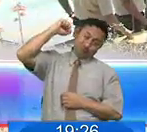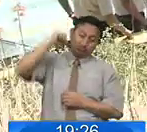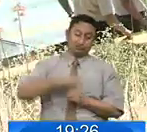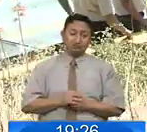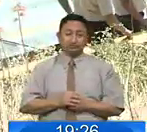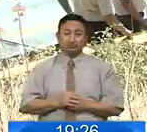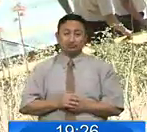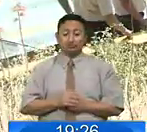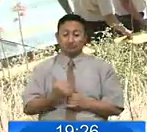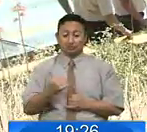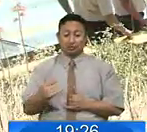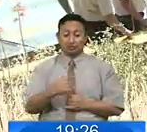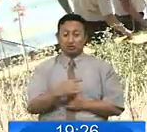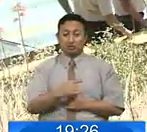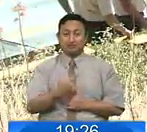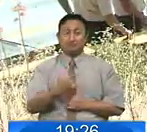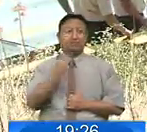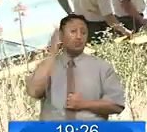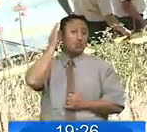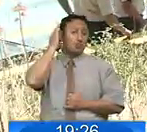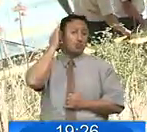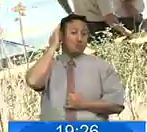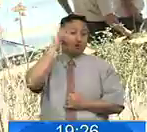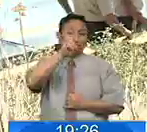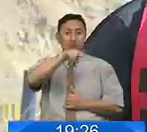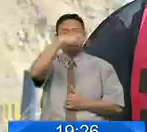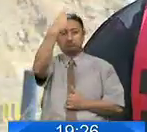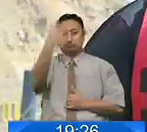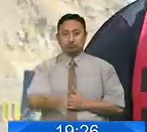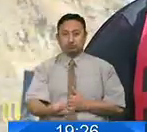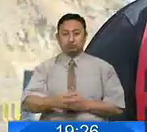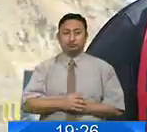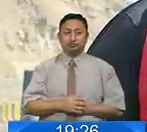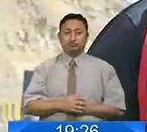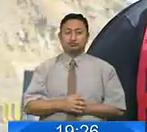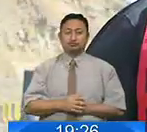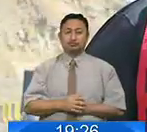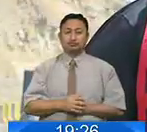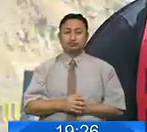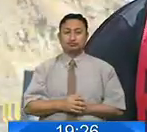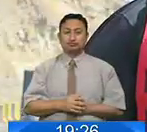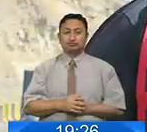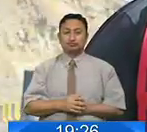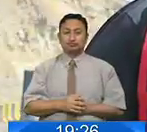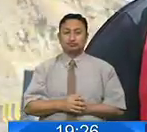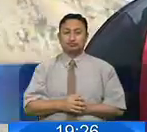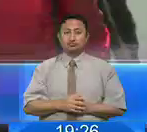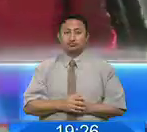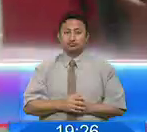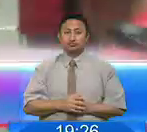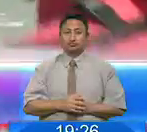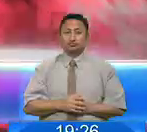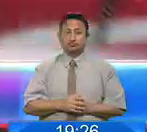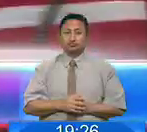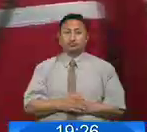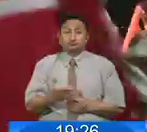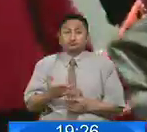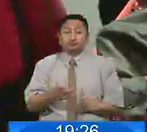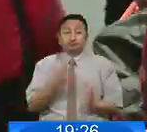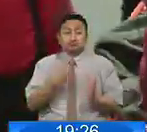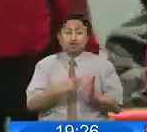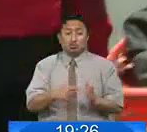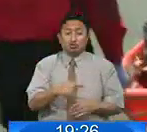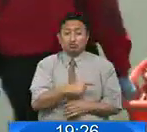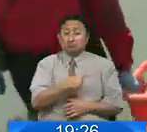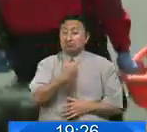ahora en el viejo una mujer saltó al vacío está la al lado de la ribera del río no se sabe que la llevó a